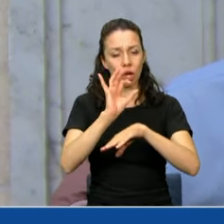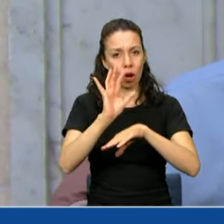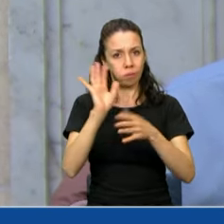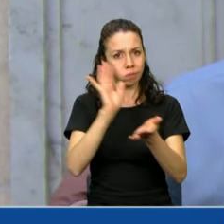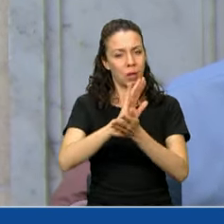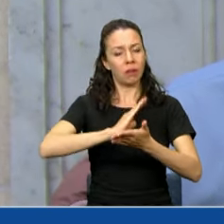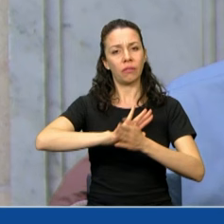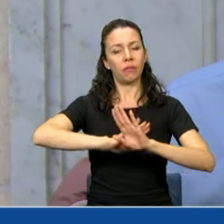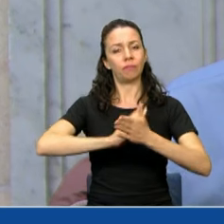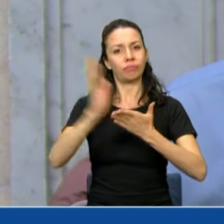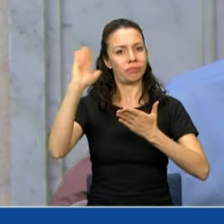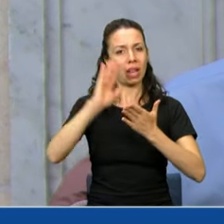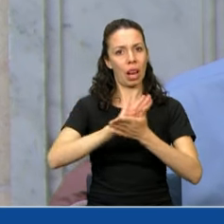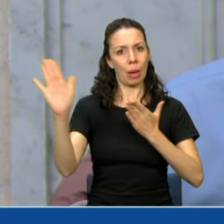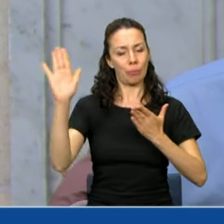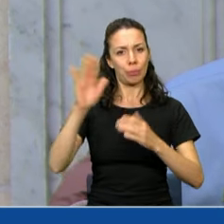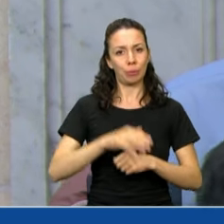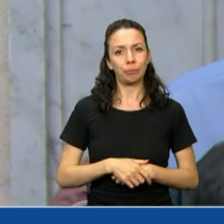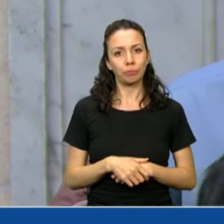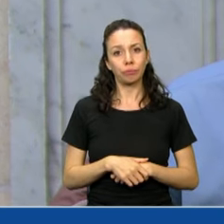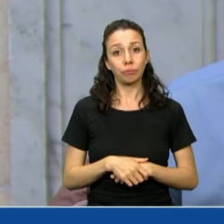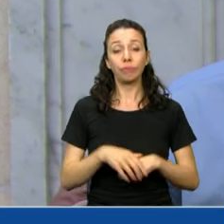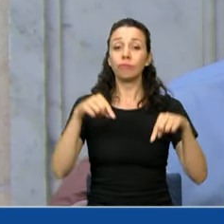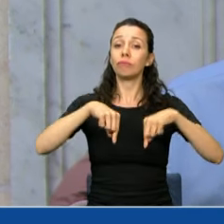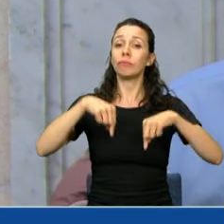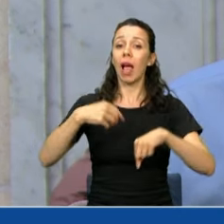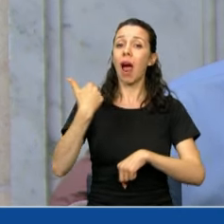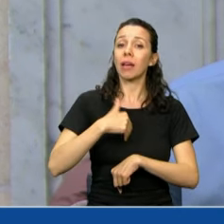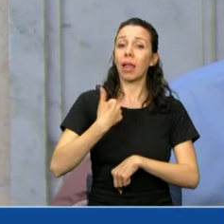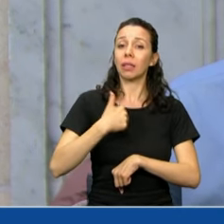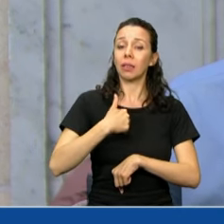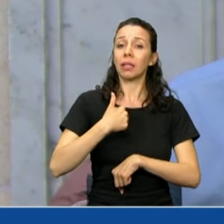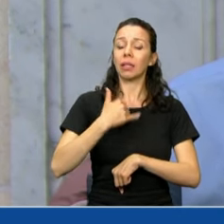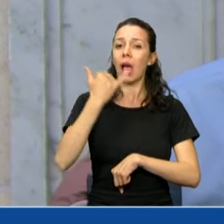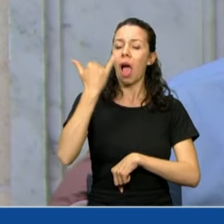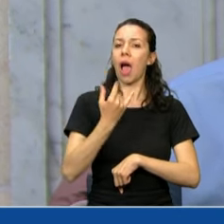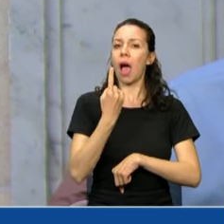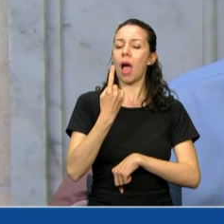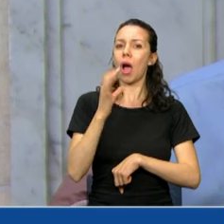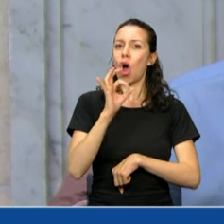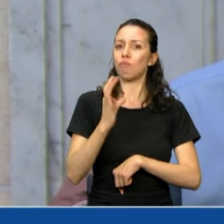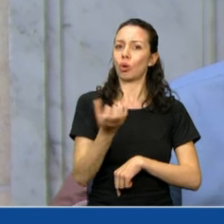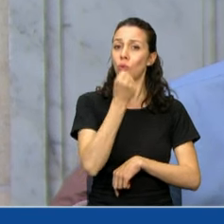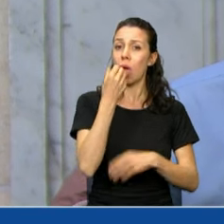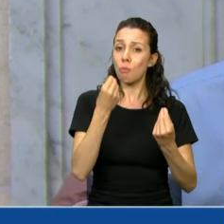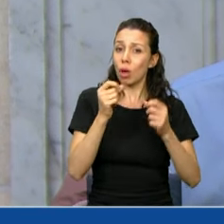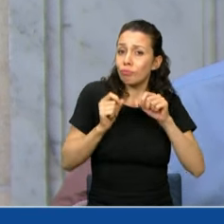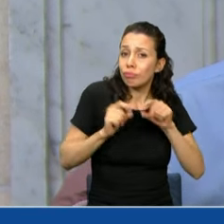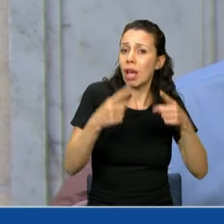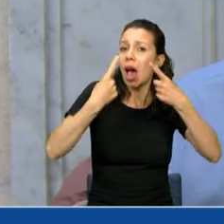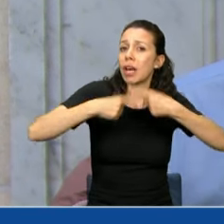ventana que tiene la República Argentina básicamente porque la República Argentina tiene los recursos naturales